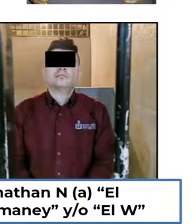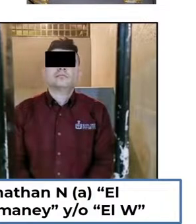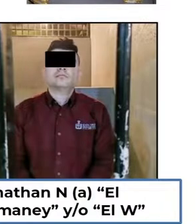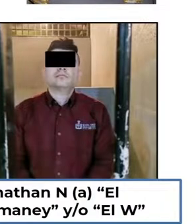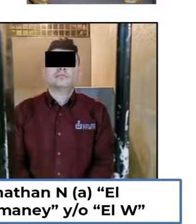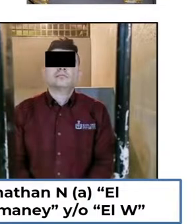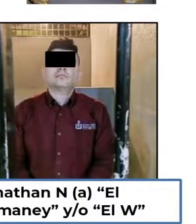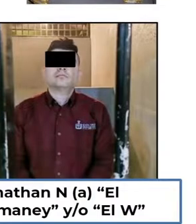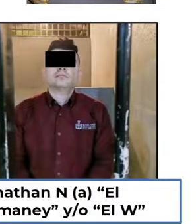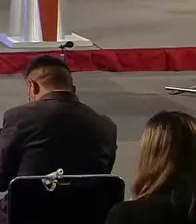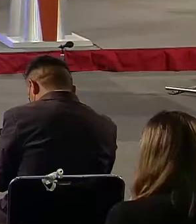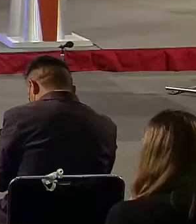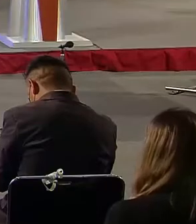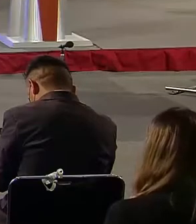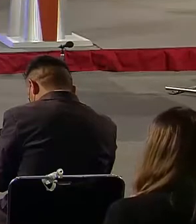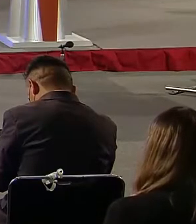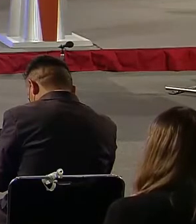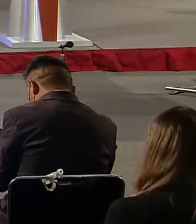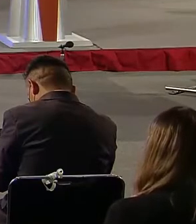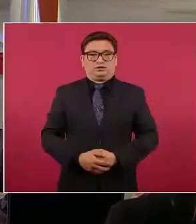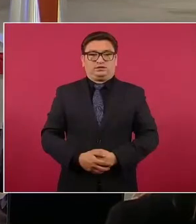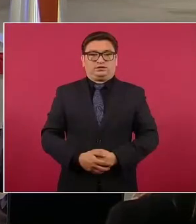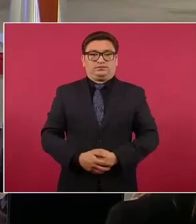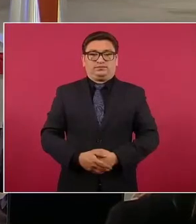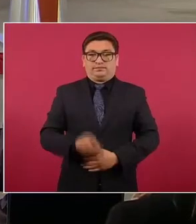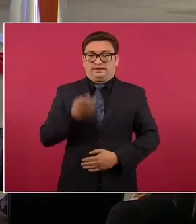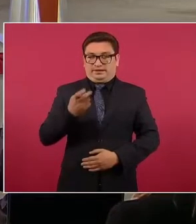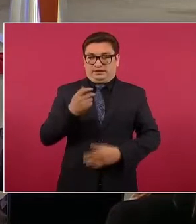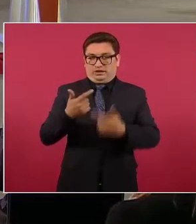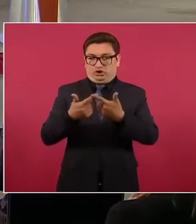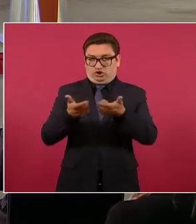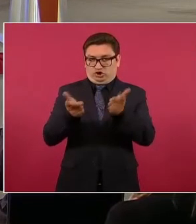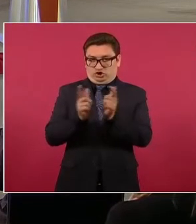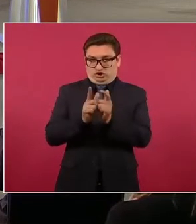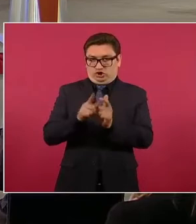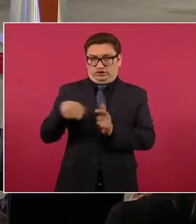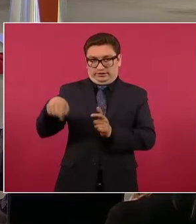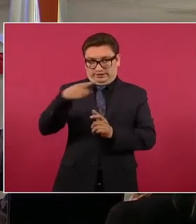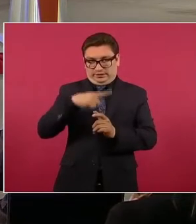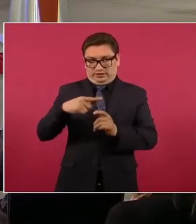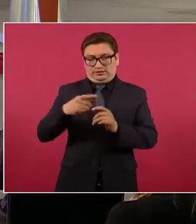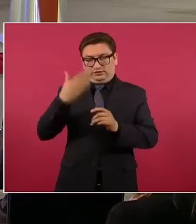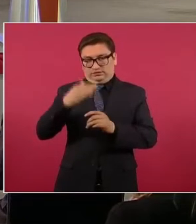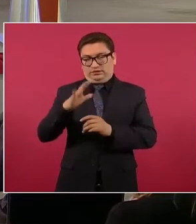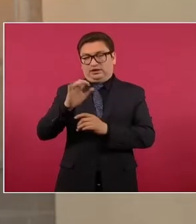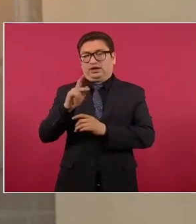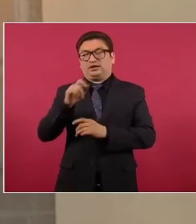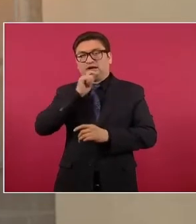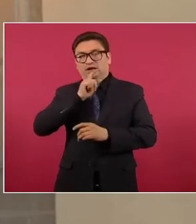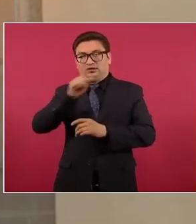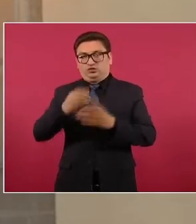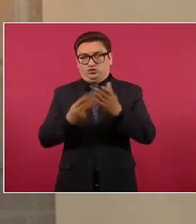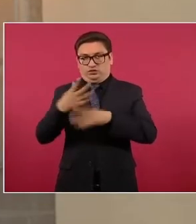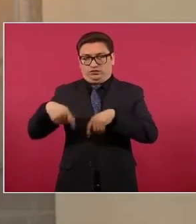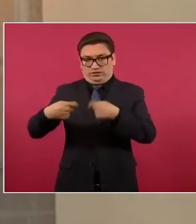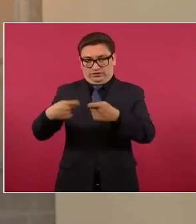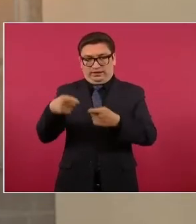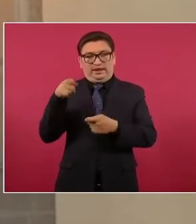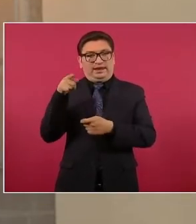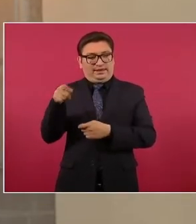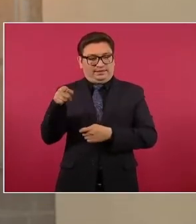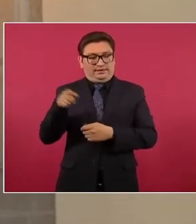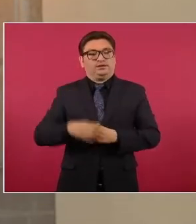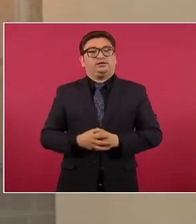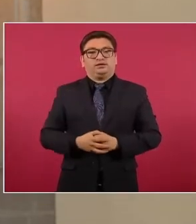Colima, que es parte de un grupo criminal, escisión del cártel Jalisco Nueva Generación y quien tuvo que ver